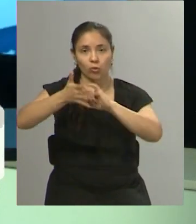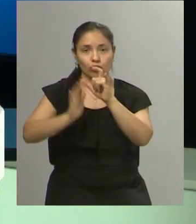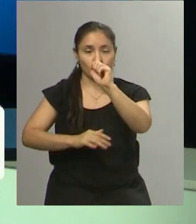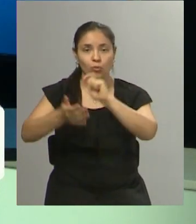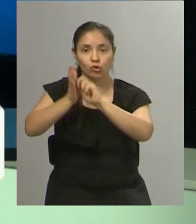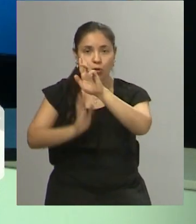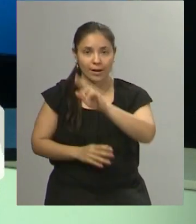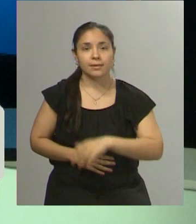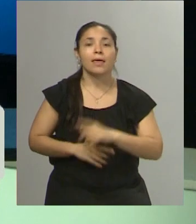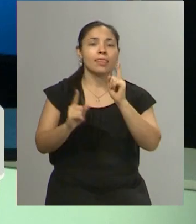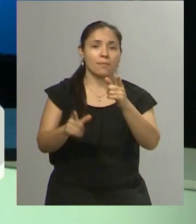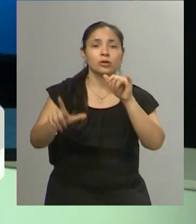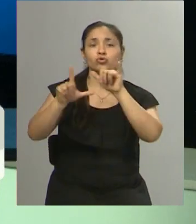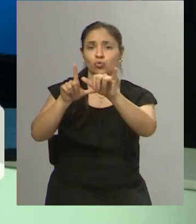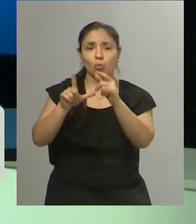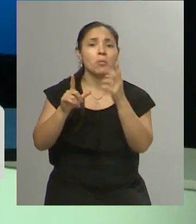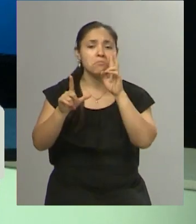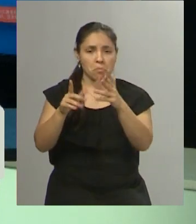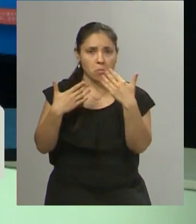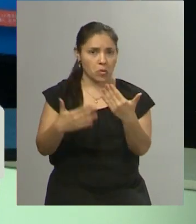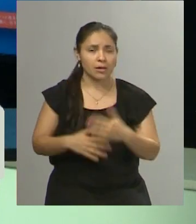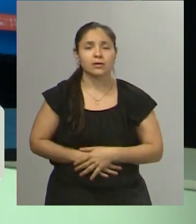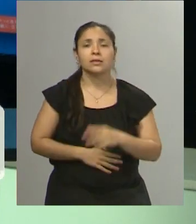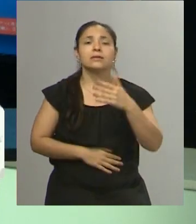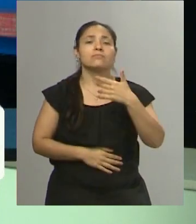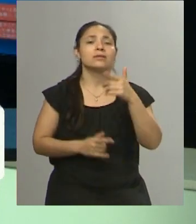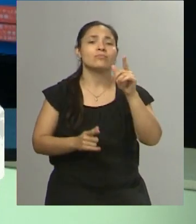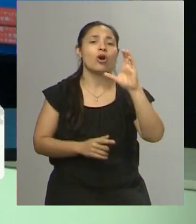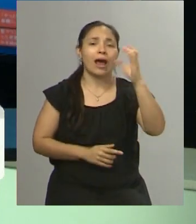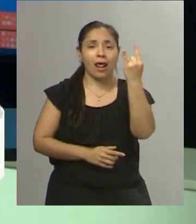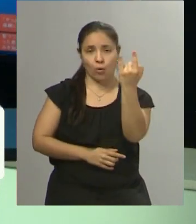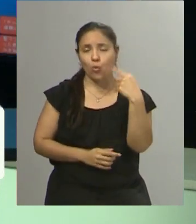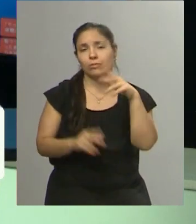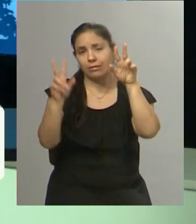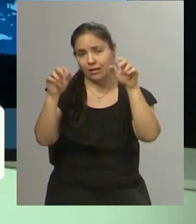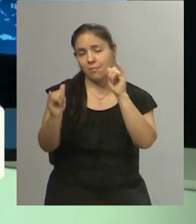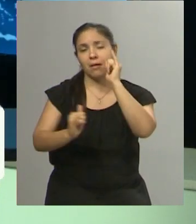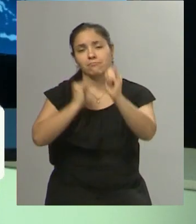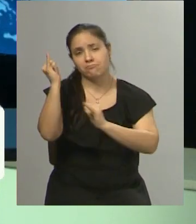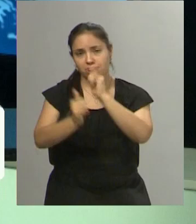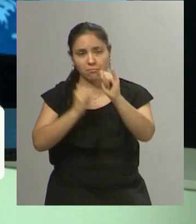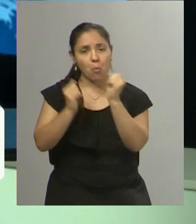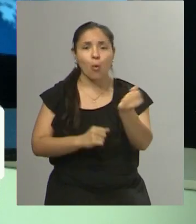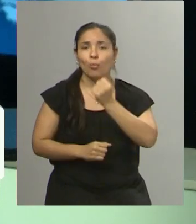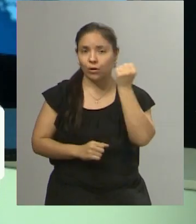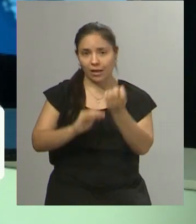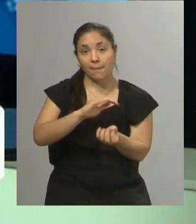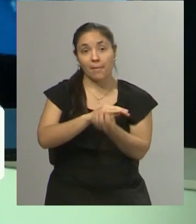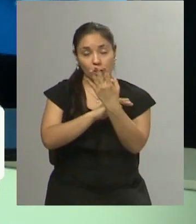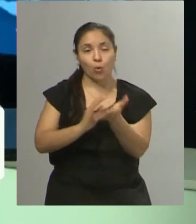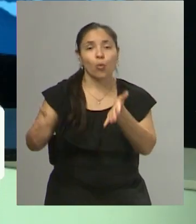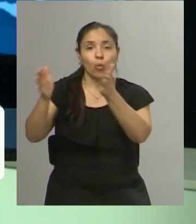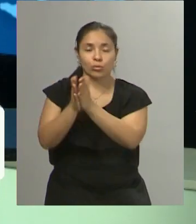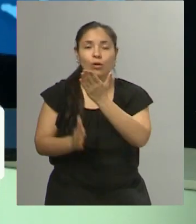www.unidiversidad.com.ar. En nuestro canal de YouTube también lo pueden hacer. Estamos en Señal U hablando de este tema muy importante que es Mercosur y lo hacemos con